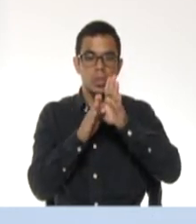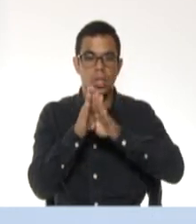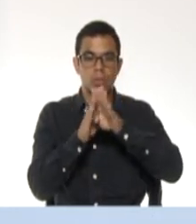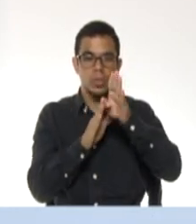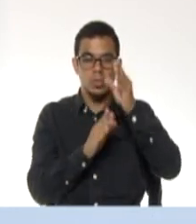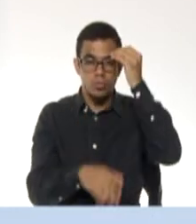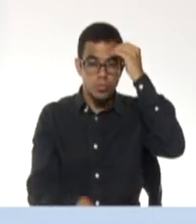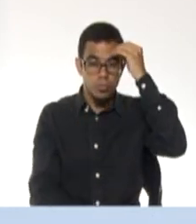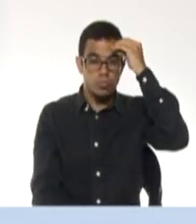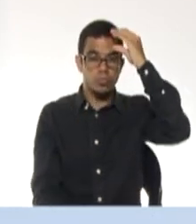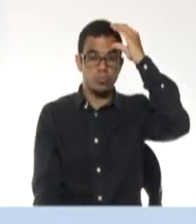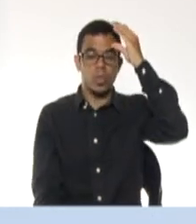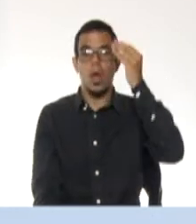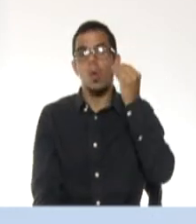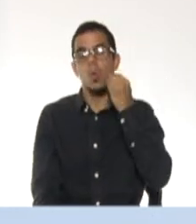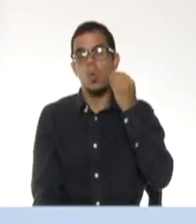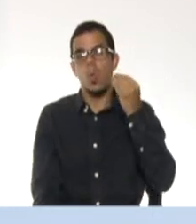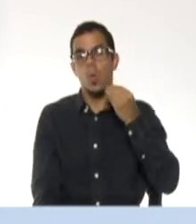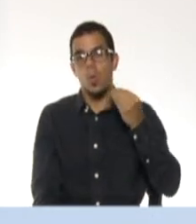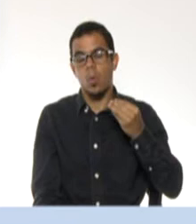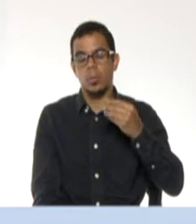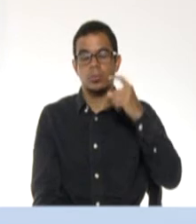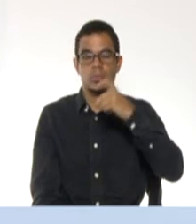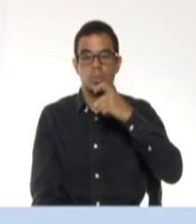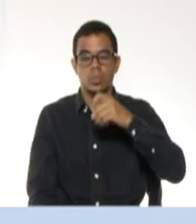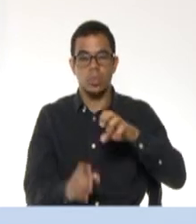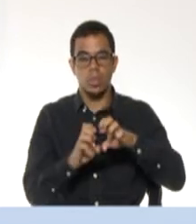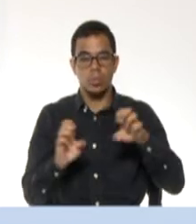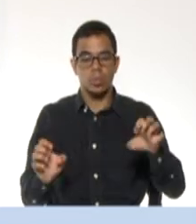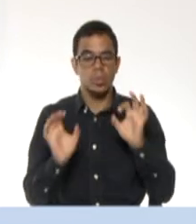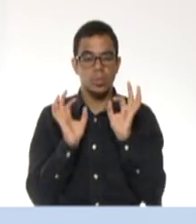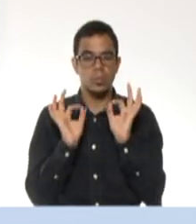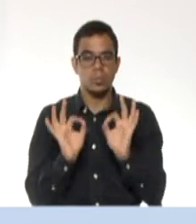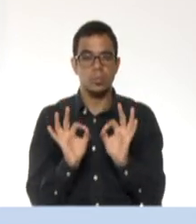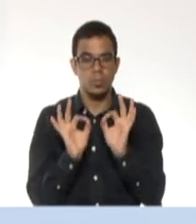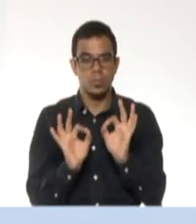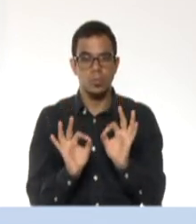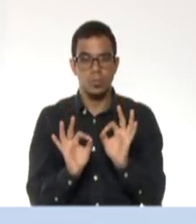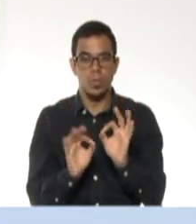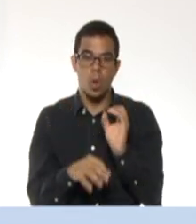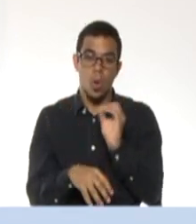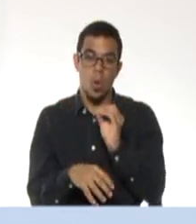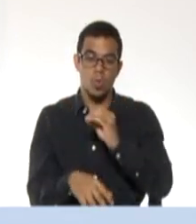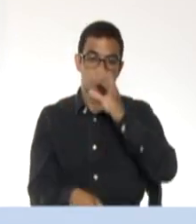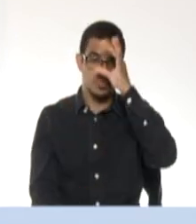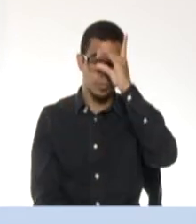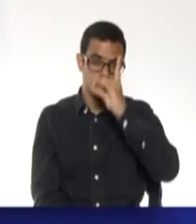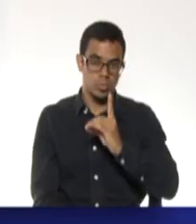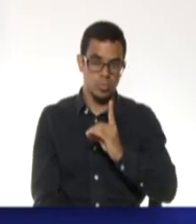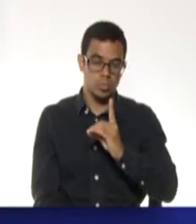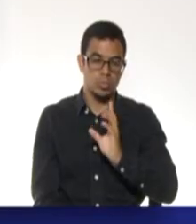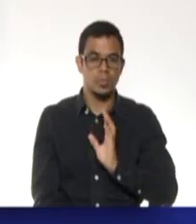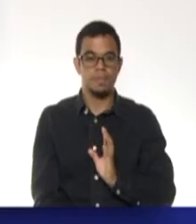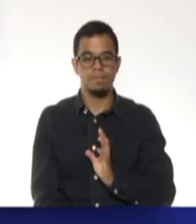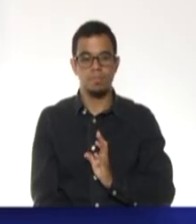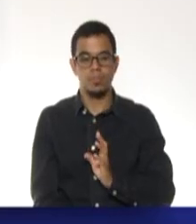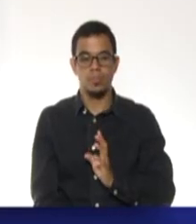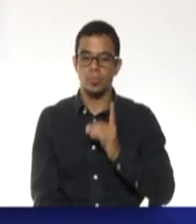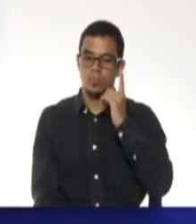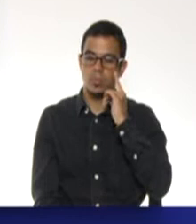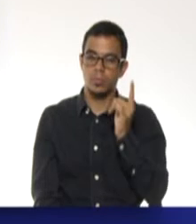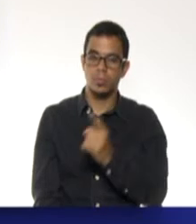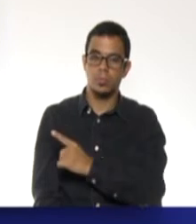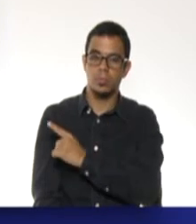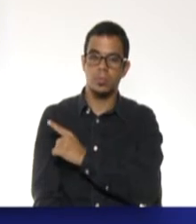esas destrezas en los jóvenes con necesidades educativas especiales y o con discapacidad, como lo podemos